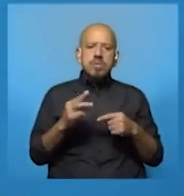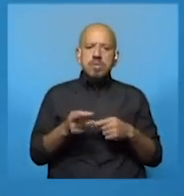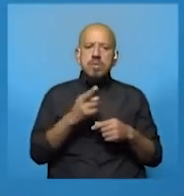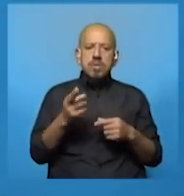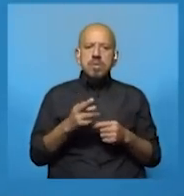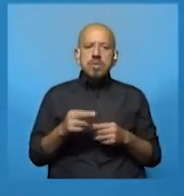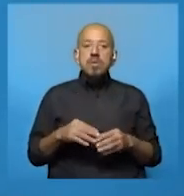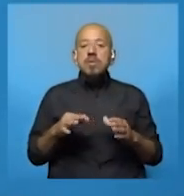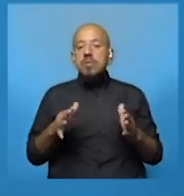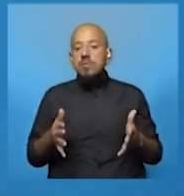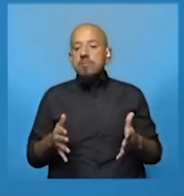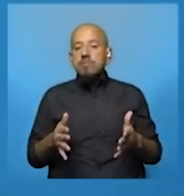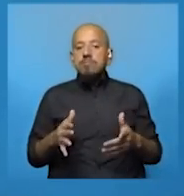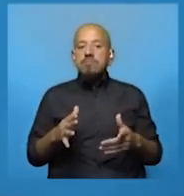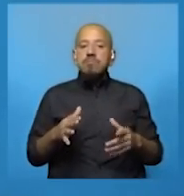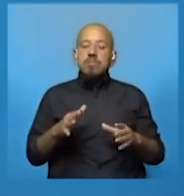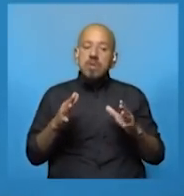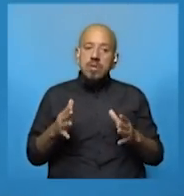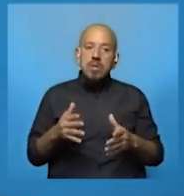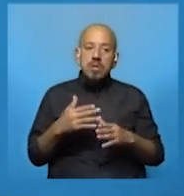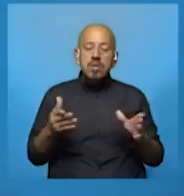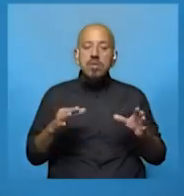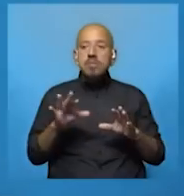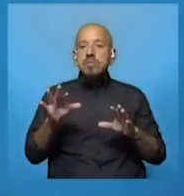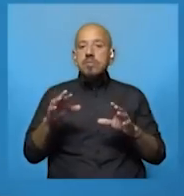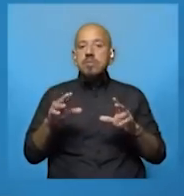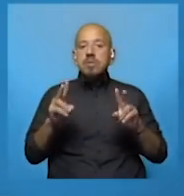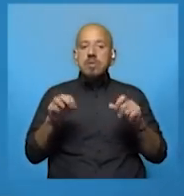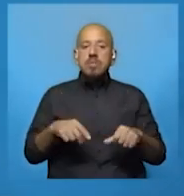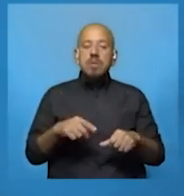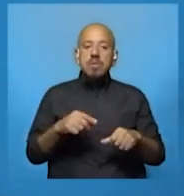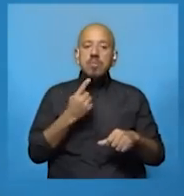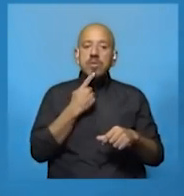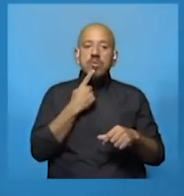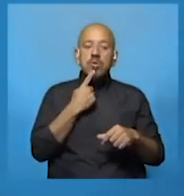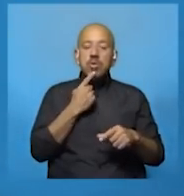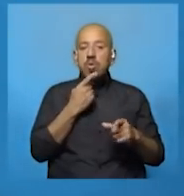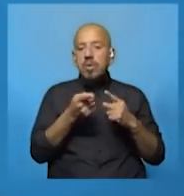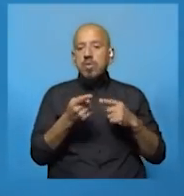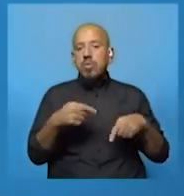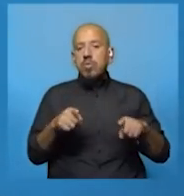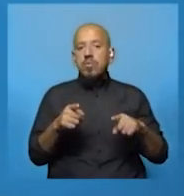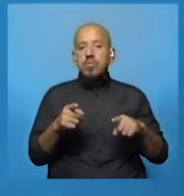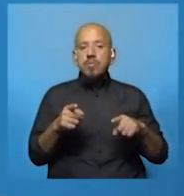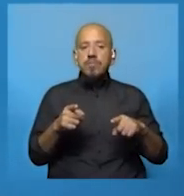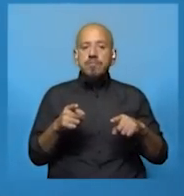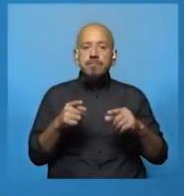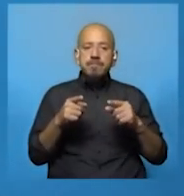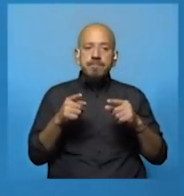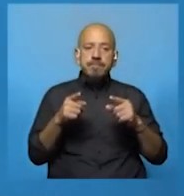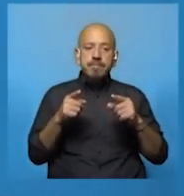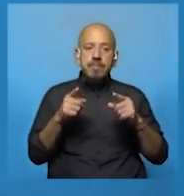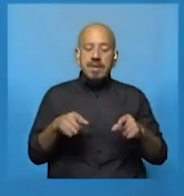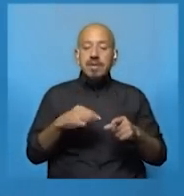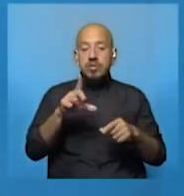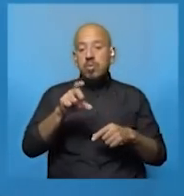qué puede haber por detrás para que cueste tanto legislar en esta materia lo que Es evidente que tanto en